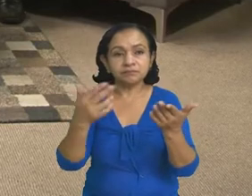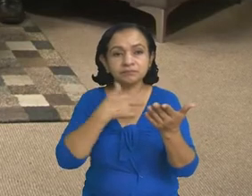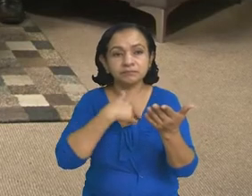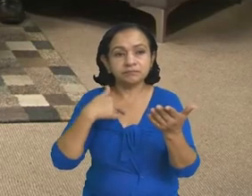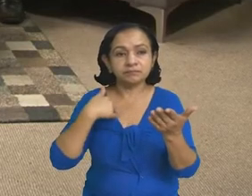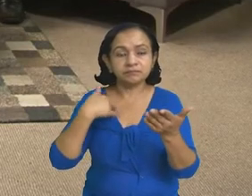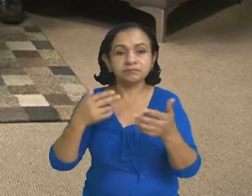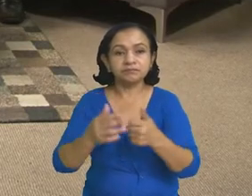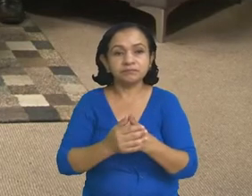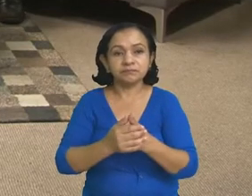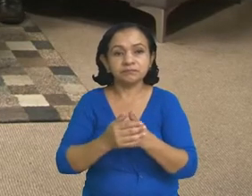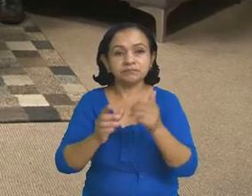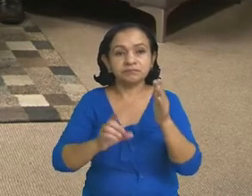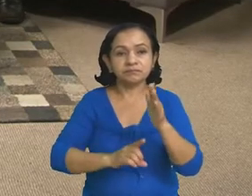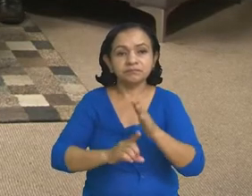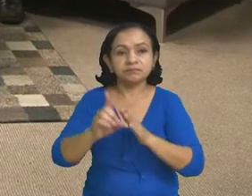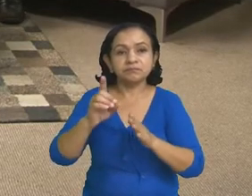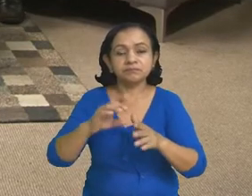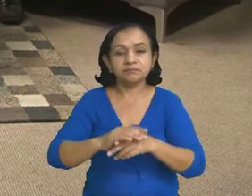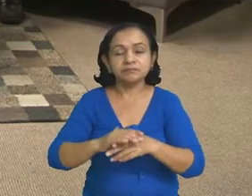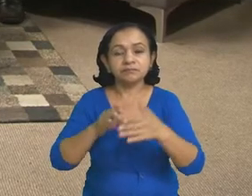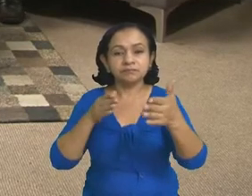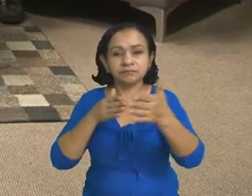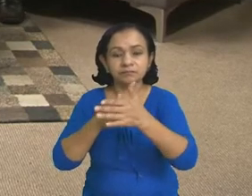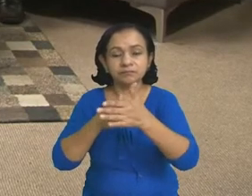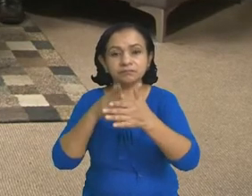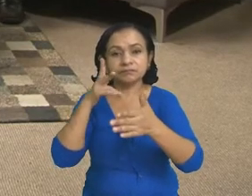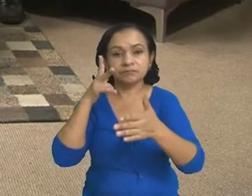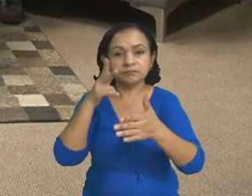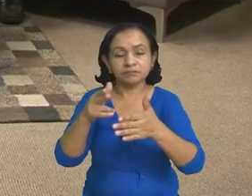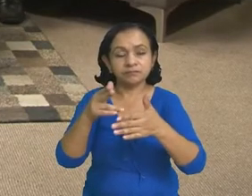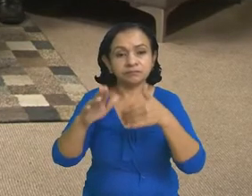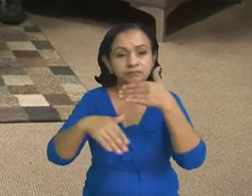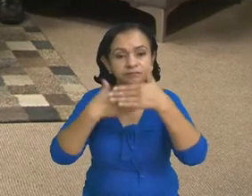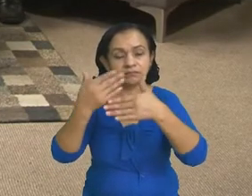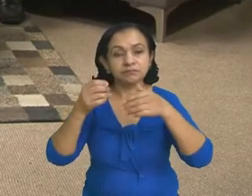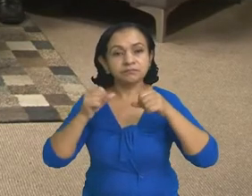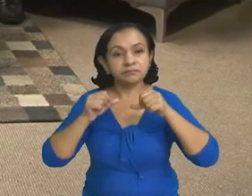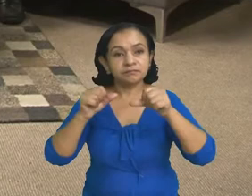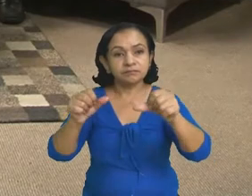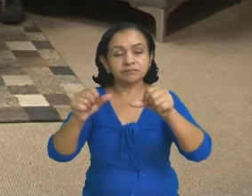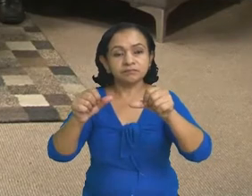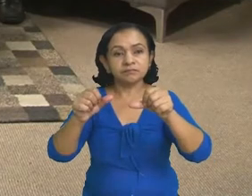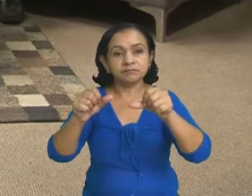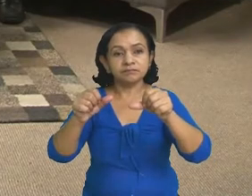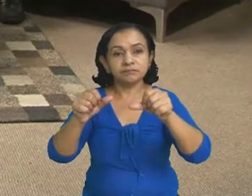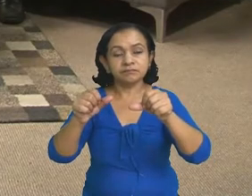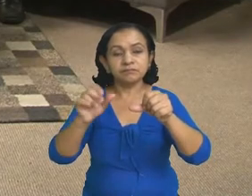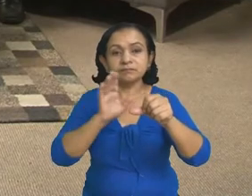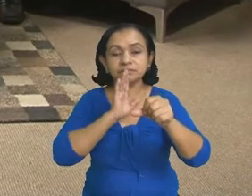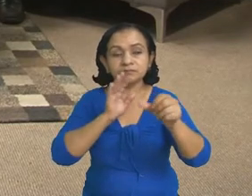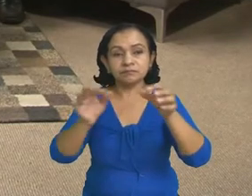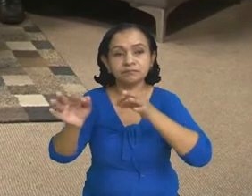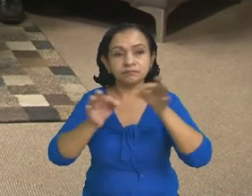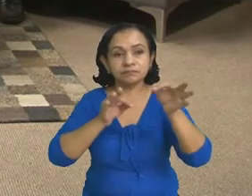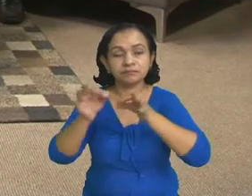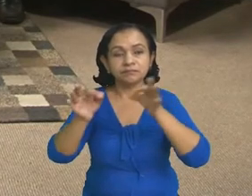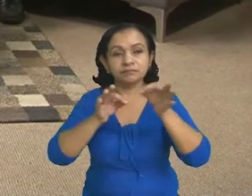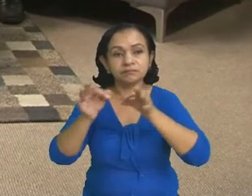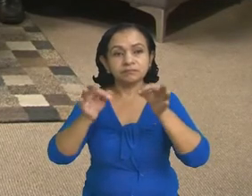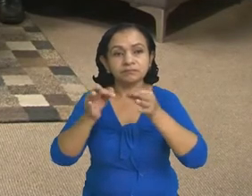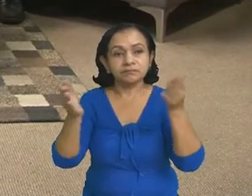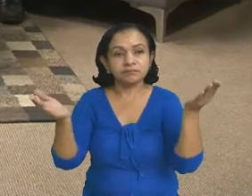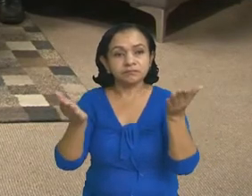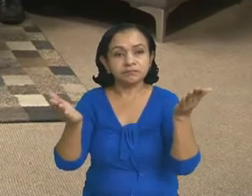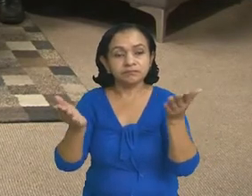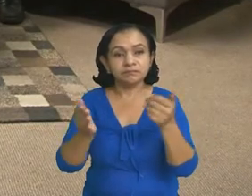avance importante en todo el país. Pero tenemos que hacer una pausa y al volver quisiera que nos explicara